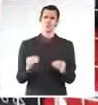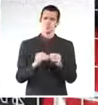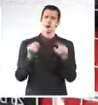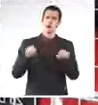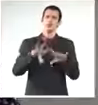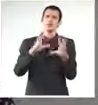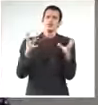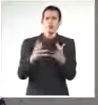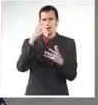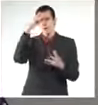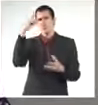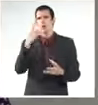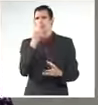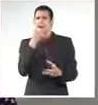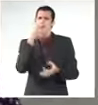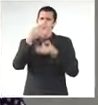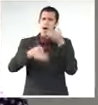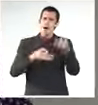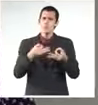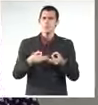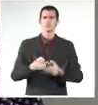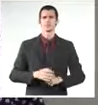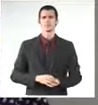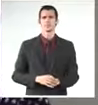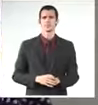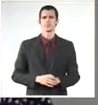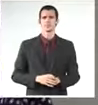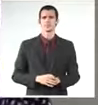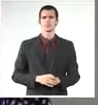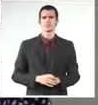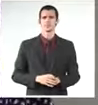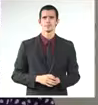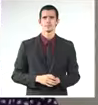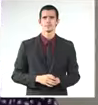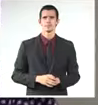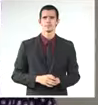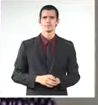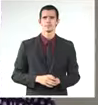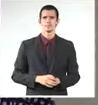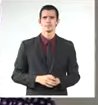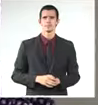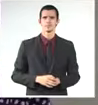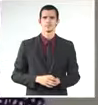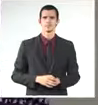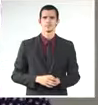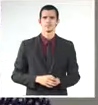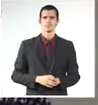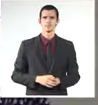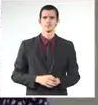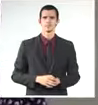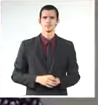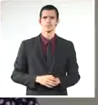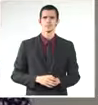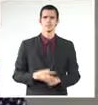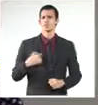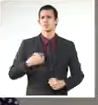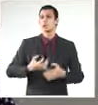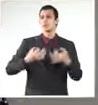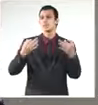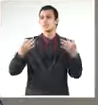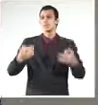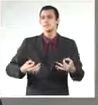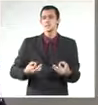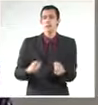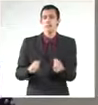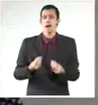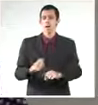por alto. Es una fecha que me garantiza y me conmueve porque es la fecha en que Cuba prácticamente logró lo que le